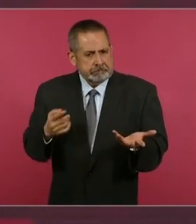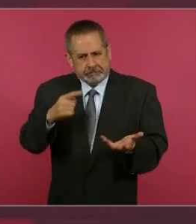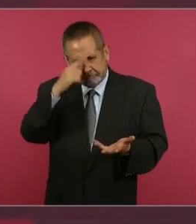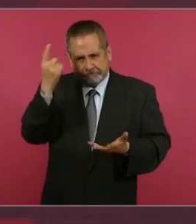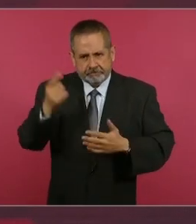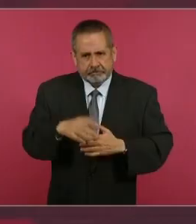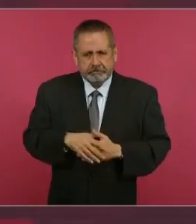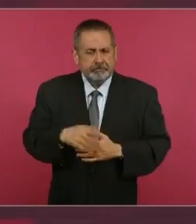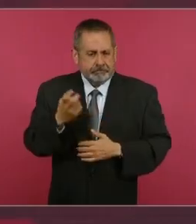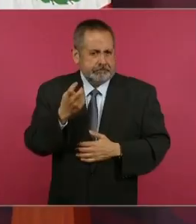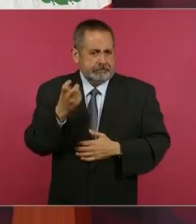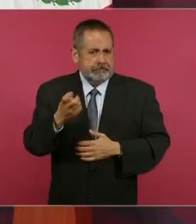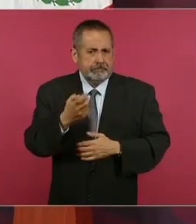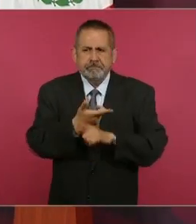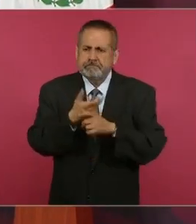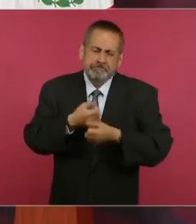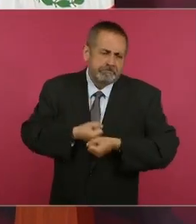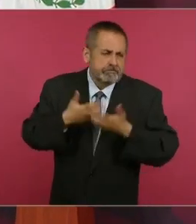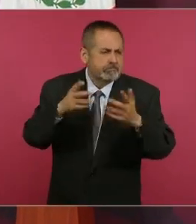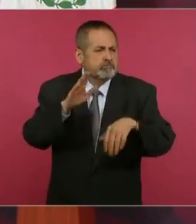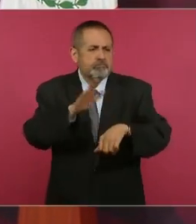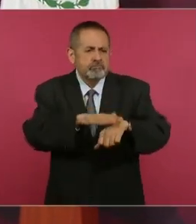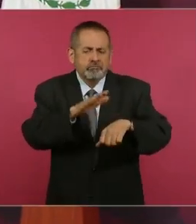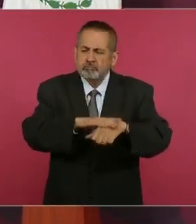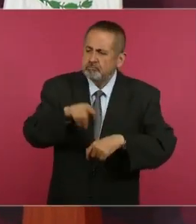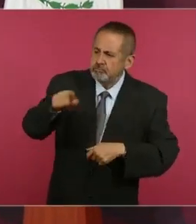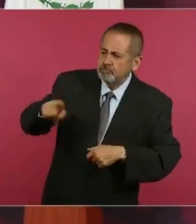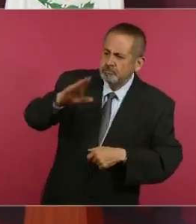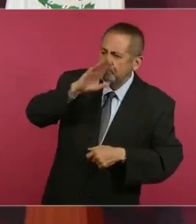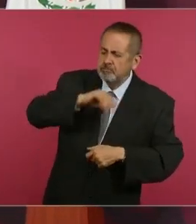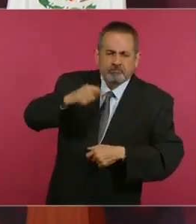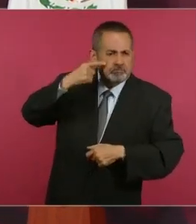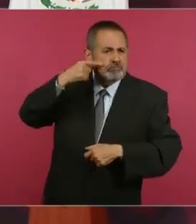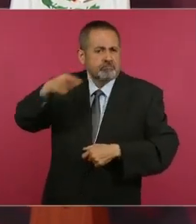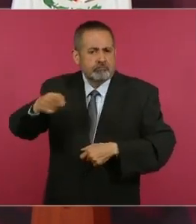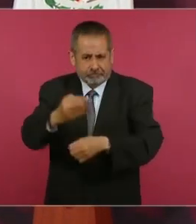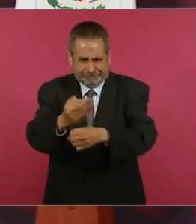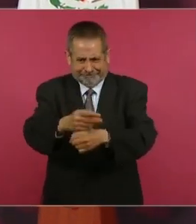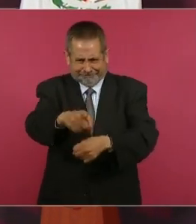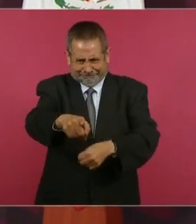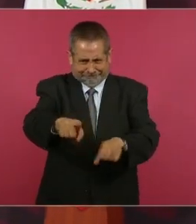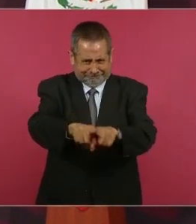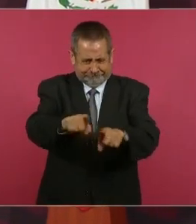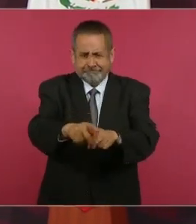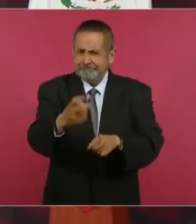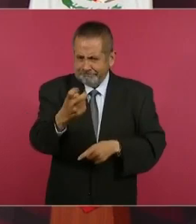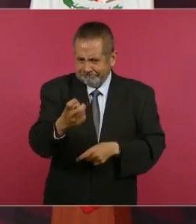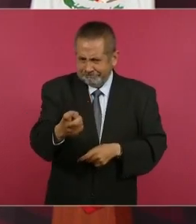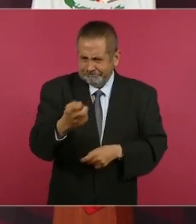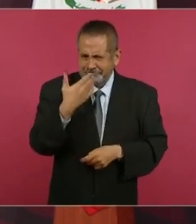El ejercer la libertad de manifestarlo como lo estás haciendo tú.